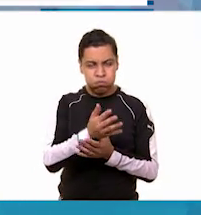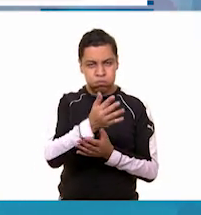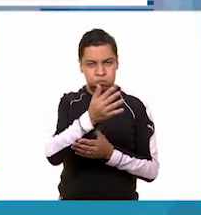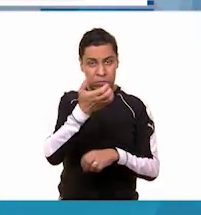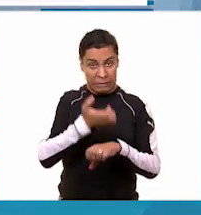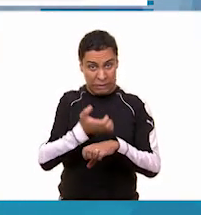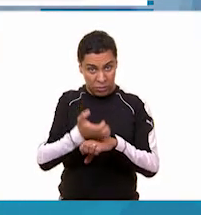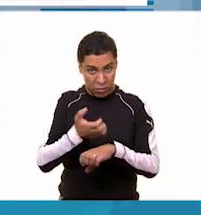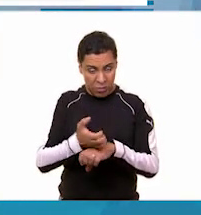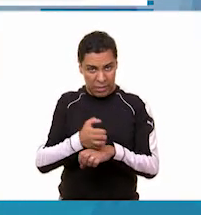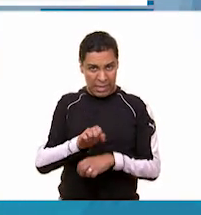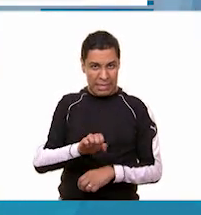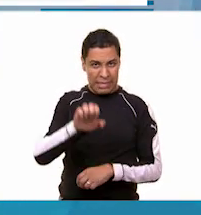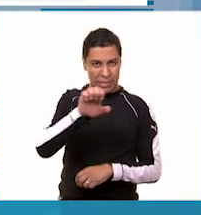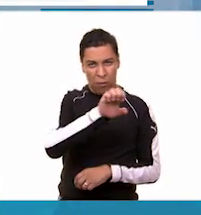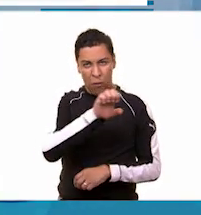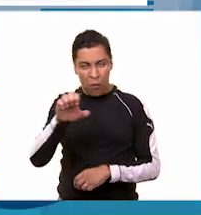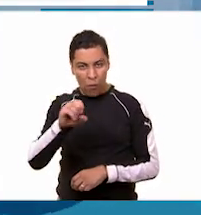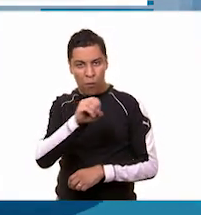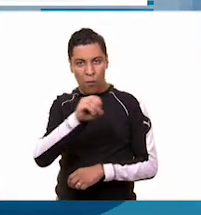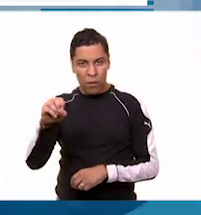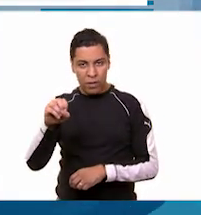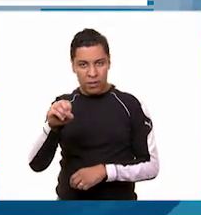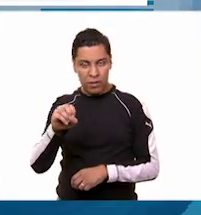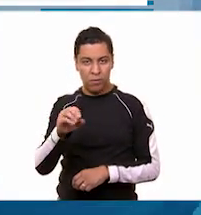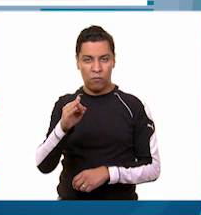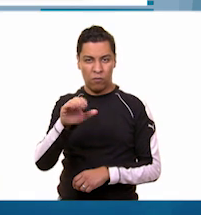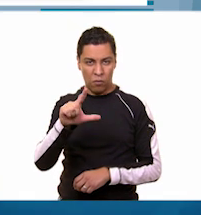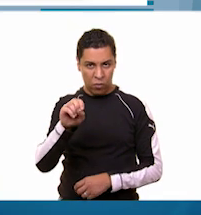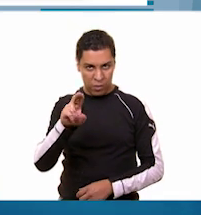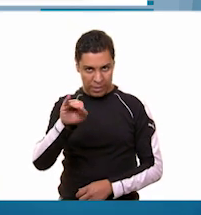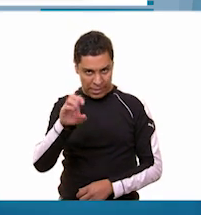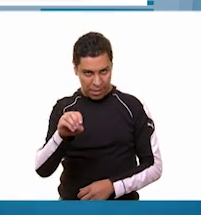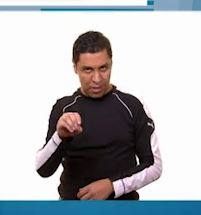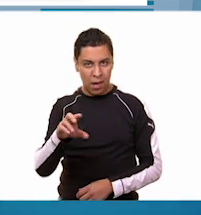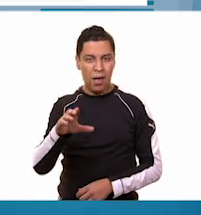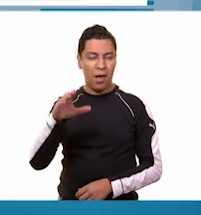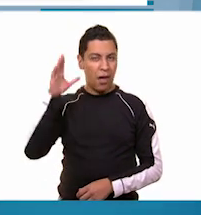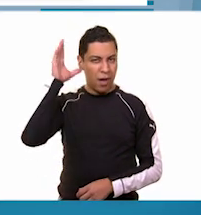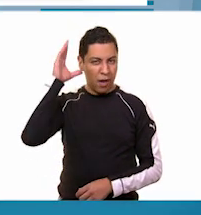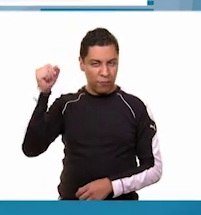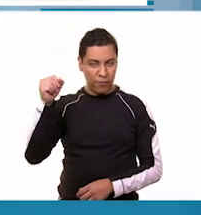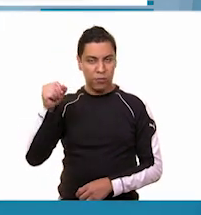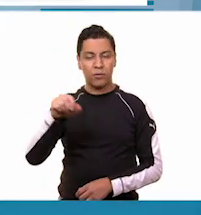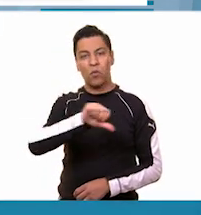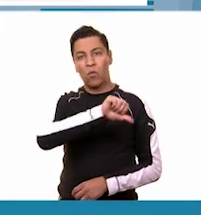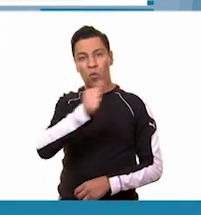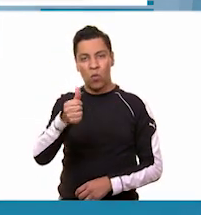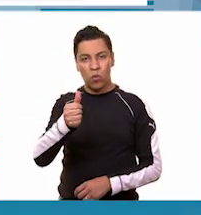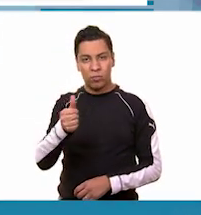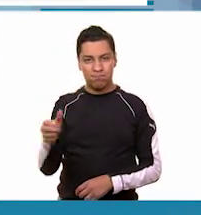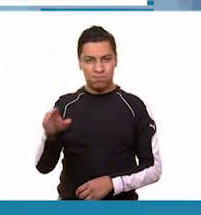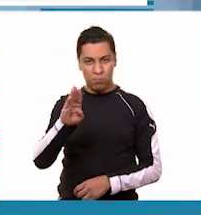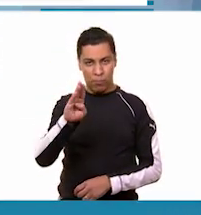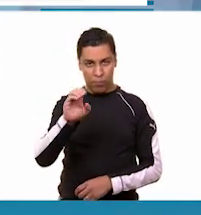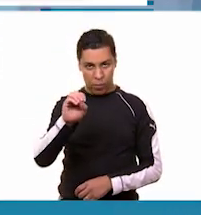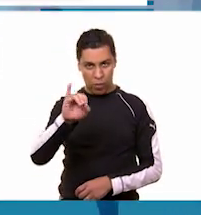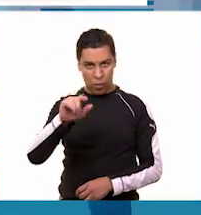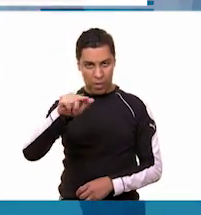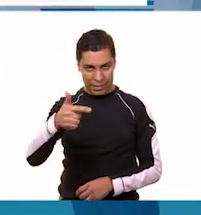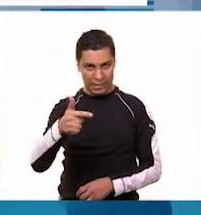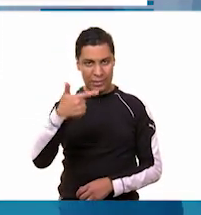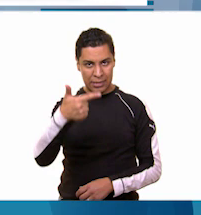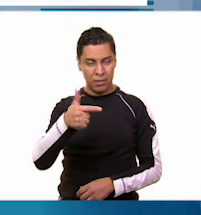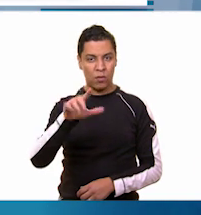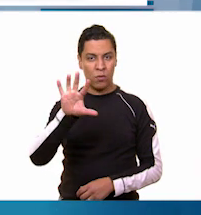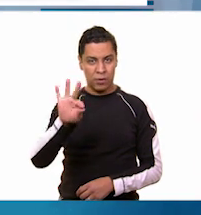este a oeste, de Florida a California, transportado sobre el fuselaje de un Boeing 747.